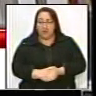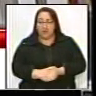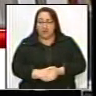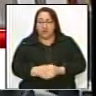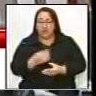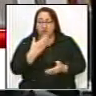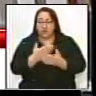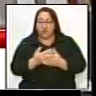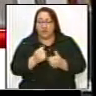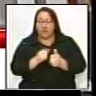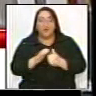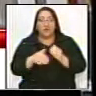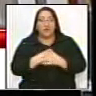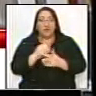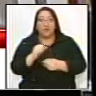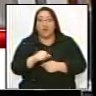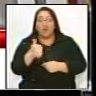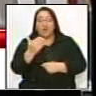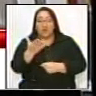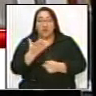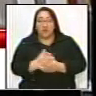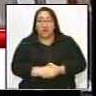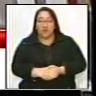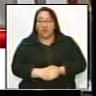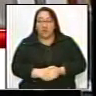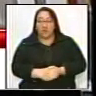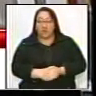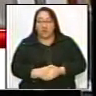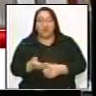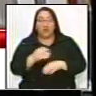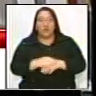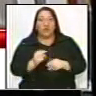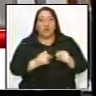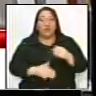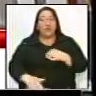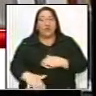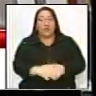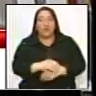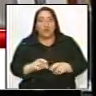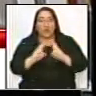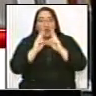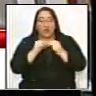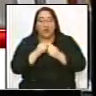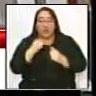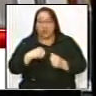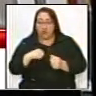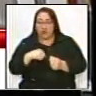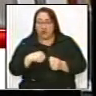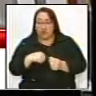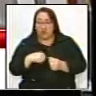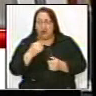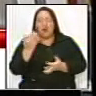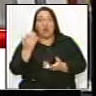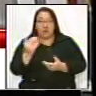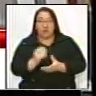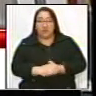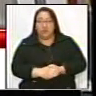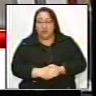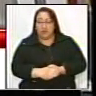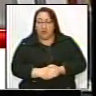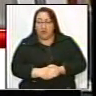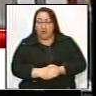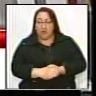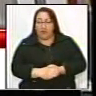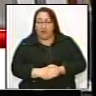Muchas gracias. En relación a la otra petición sobre los terrenos que no le contestan en la municipalidad, hay que esperar prudentemente